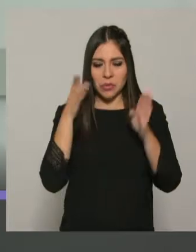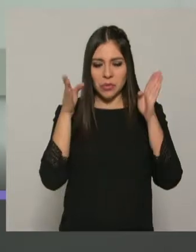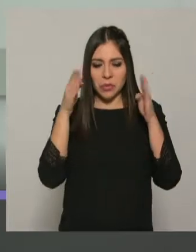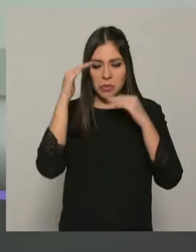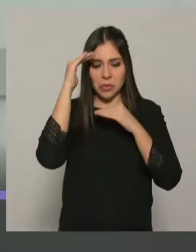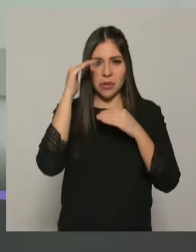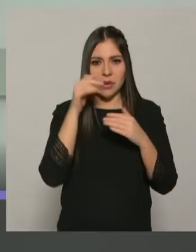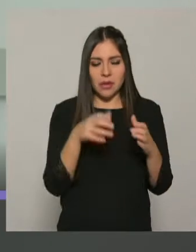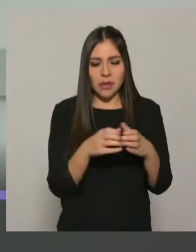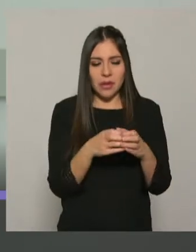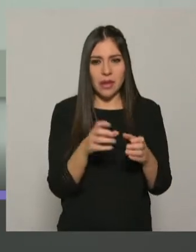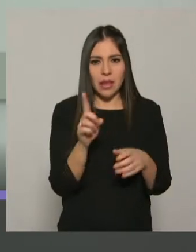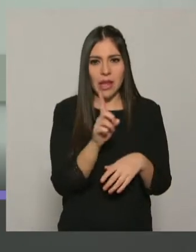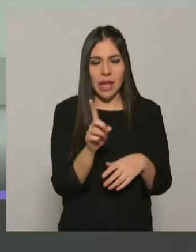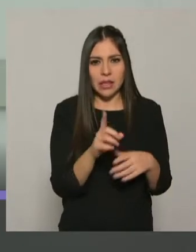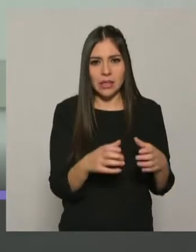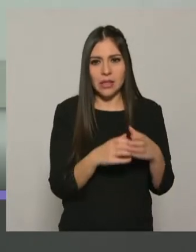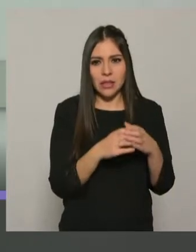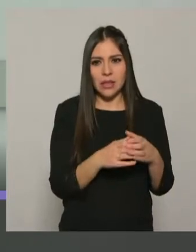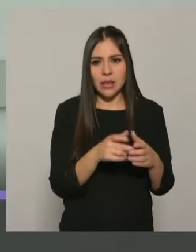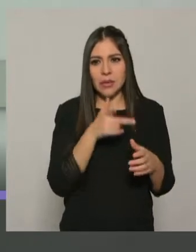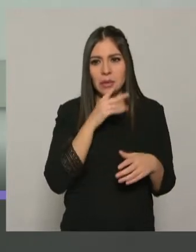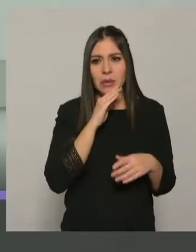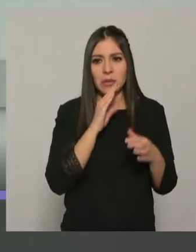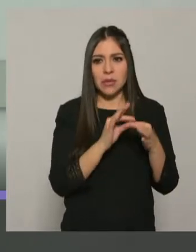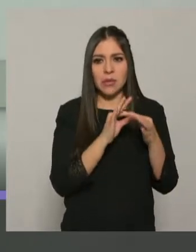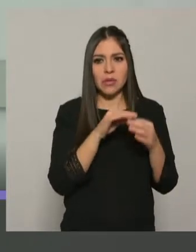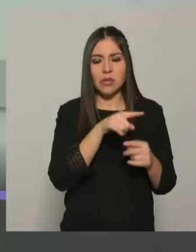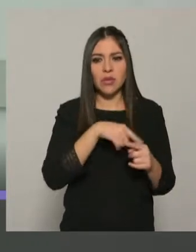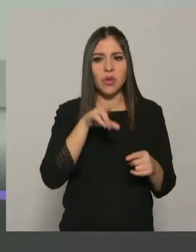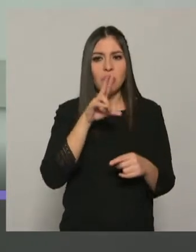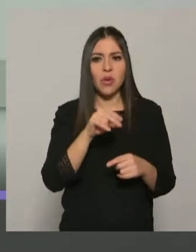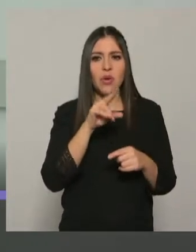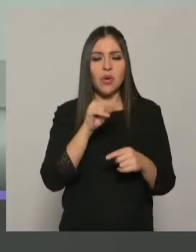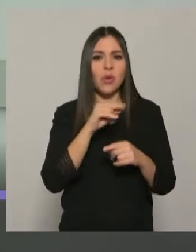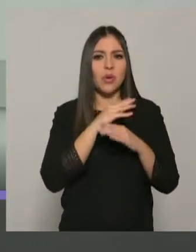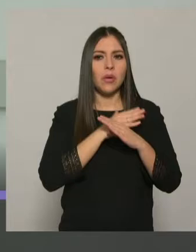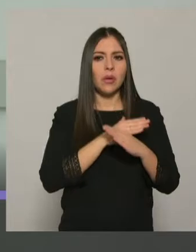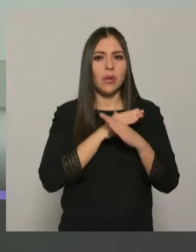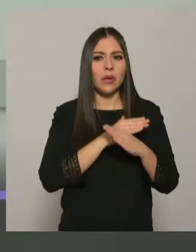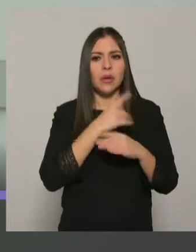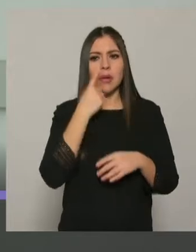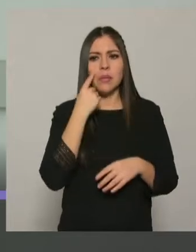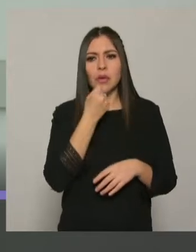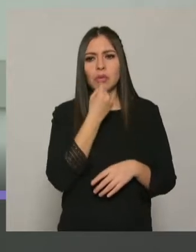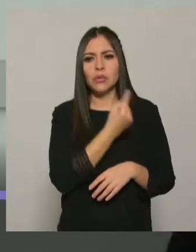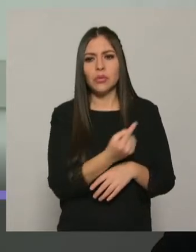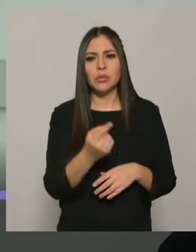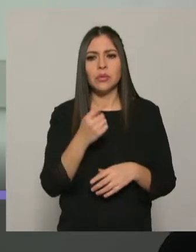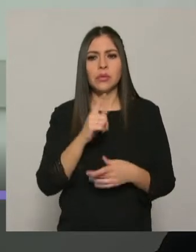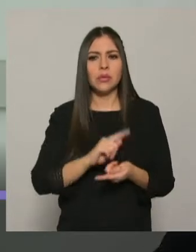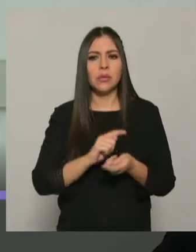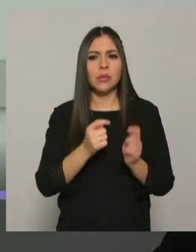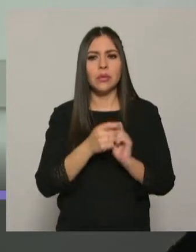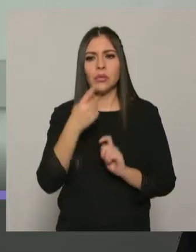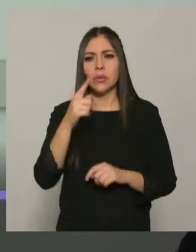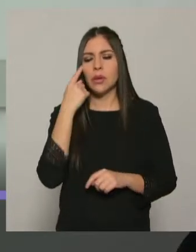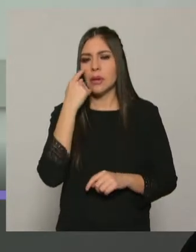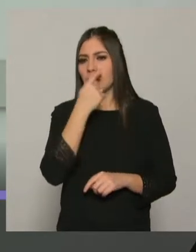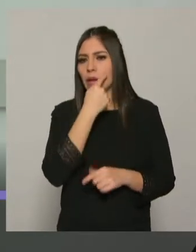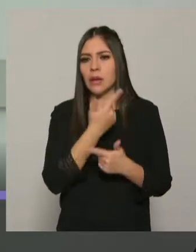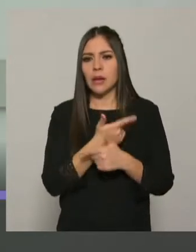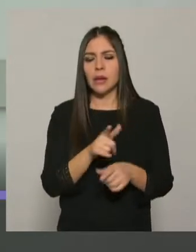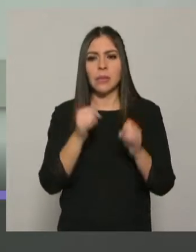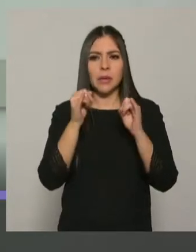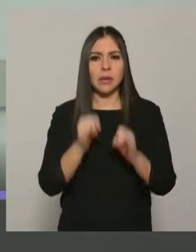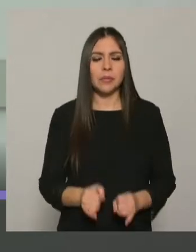quién estarán unidos, pero en fin, son los que están ahorita tratando de bloquear el derecho de las infancias trans a su identidad, ¿no?